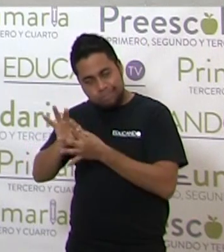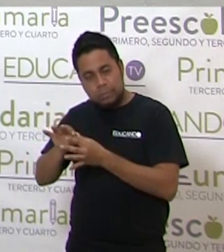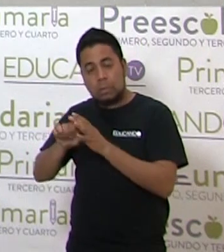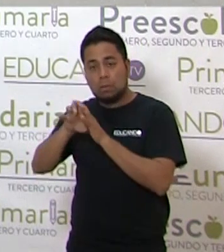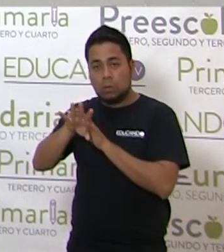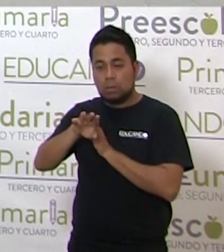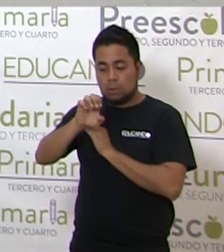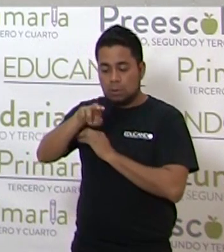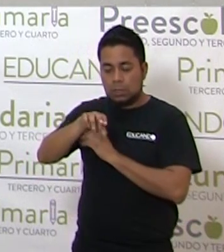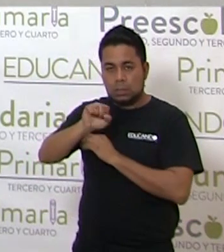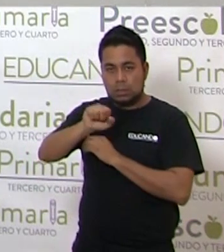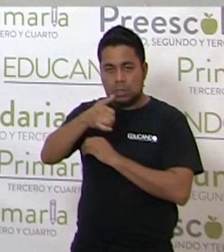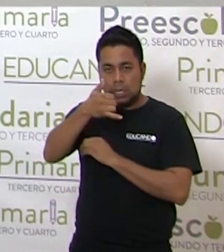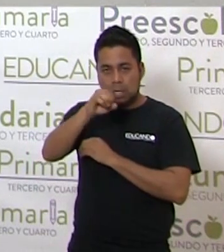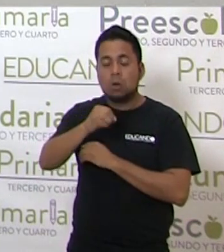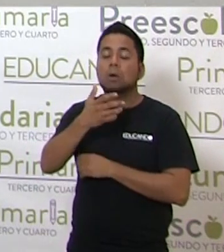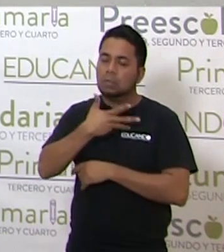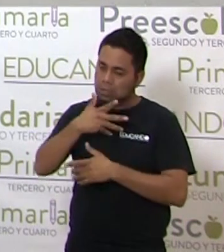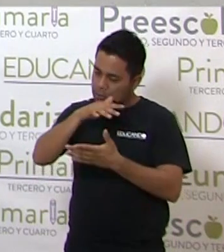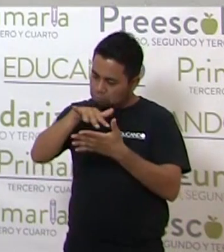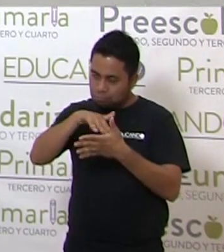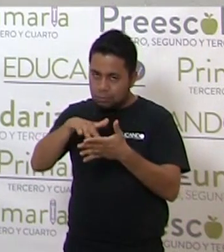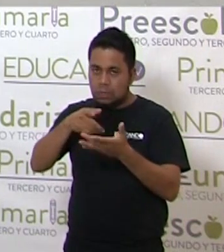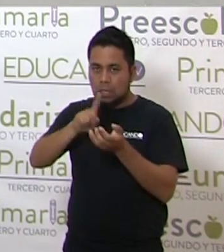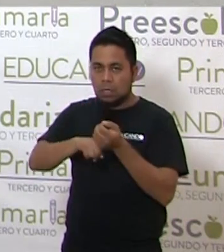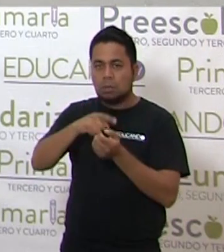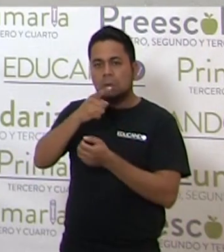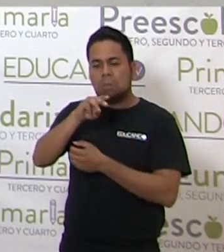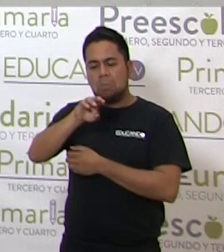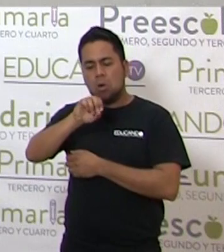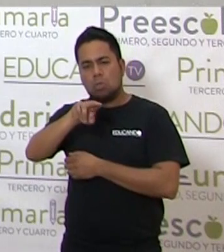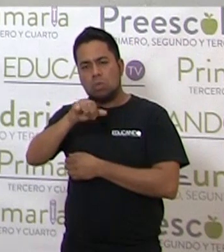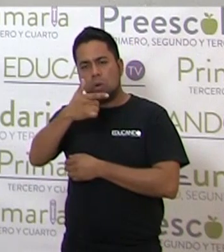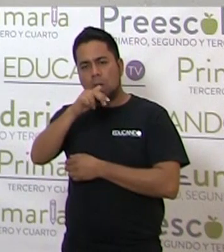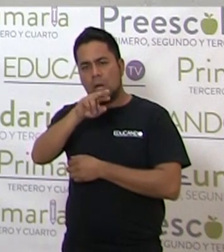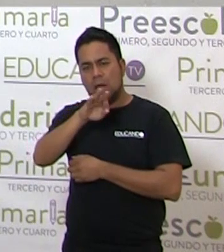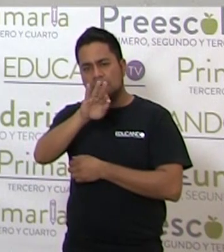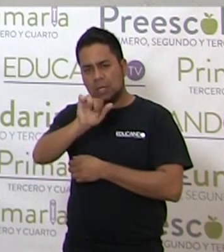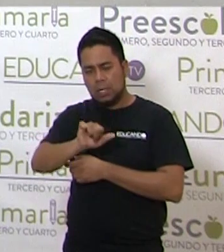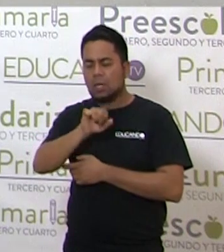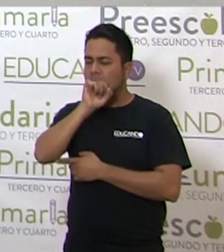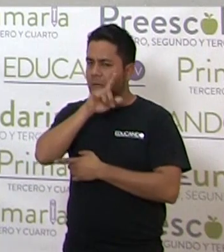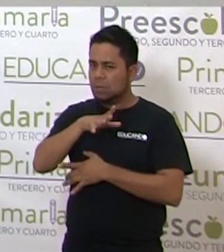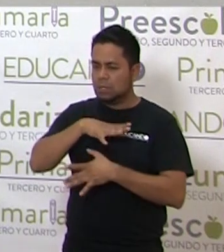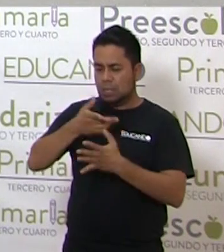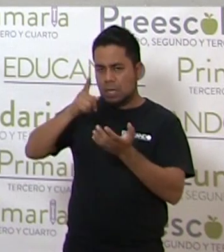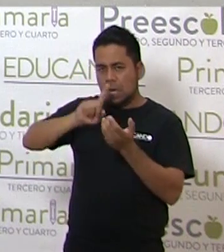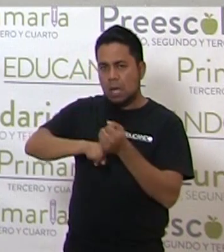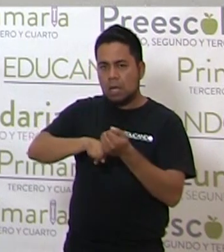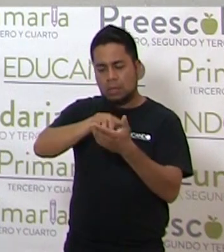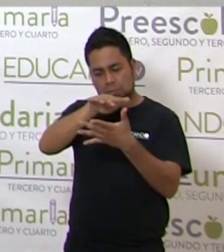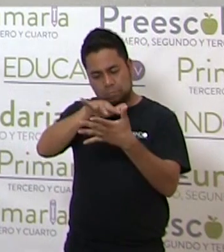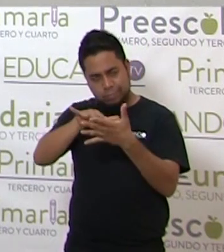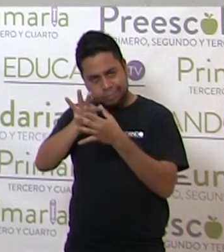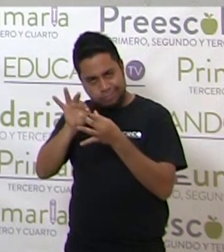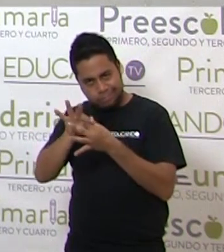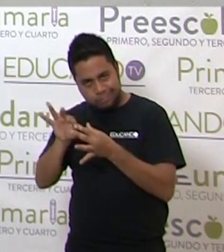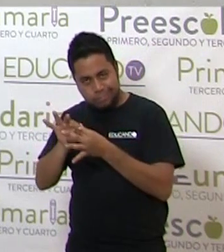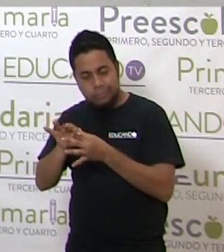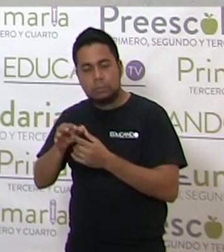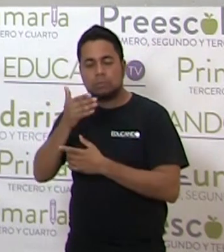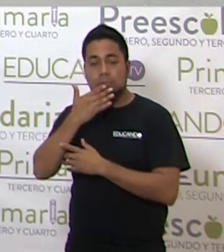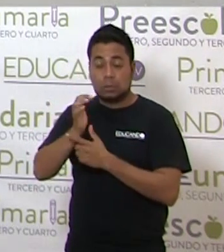un ensayo es un texto expositivo, una monografía también es un texto expositivo.